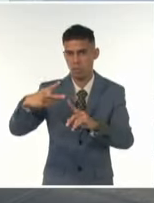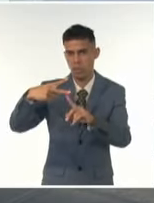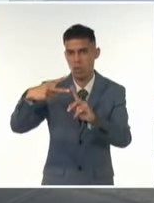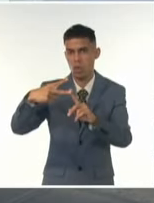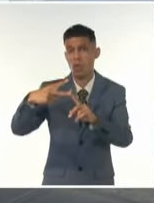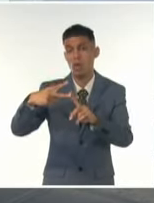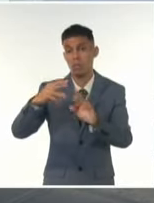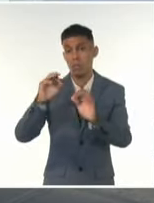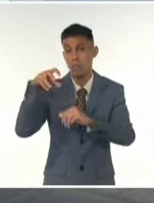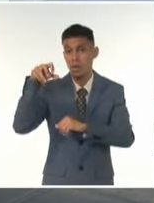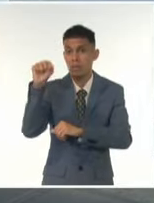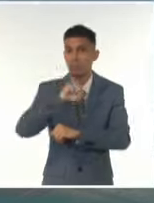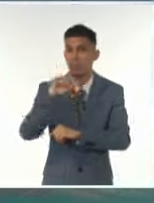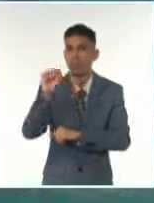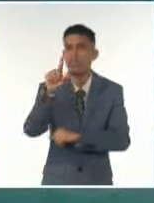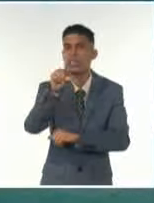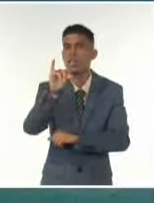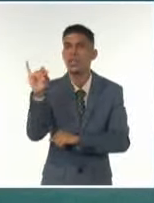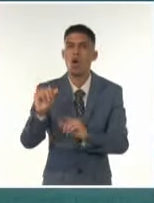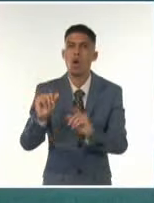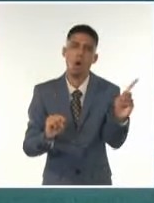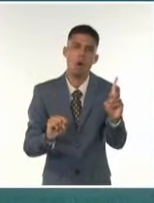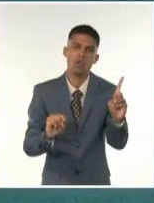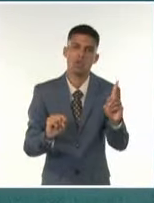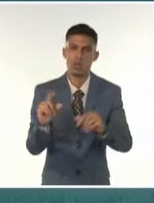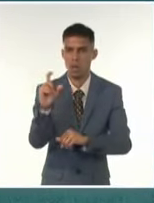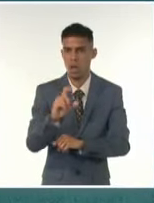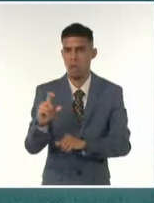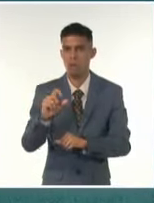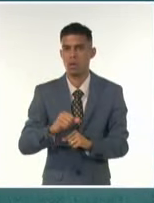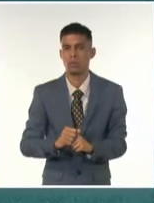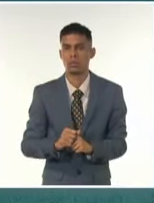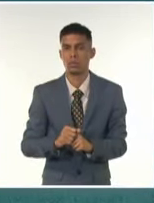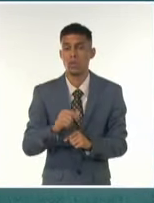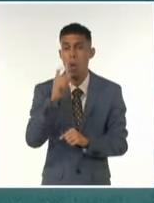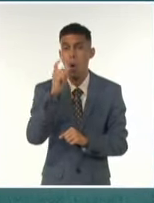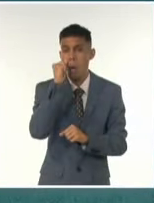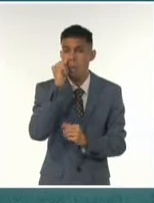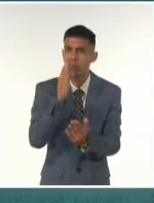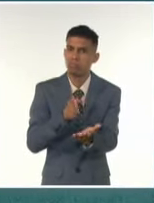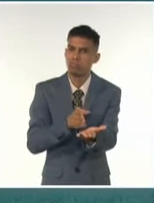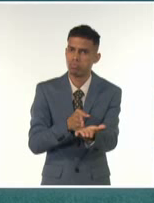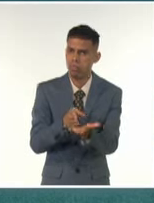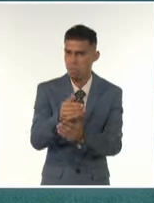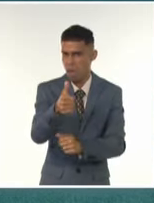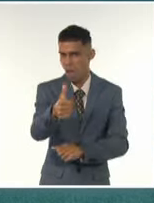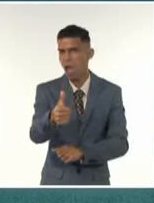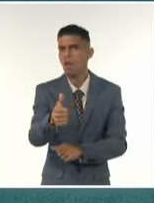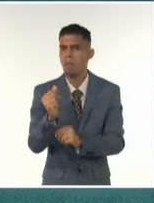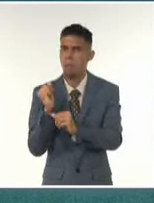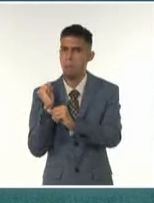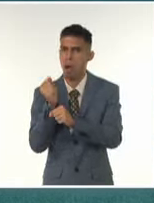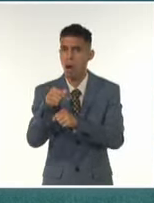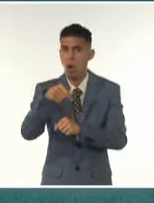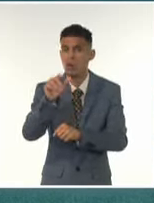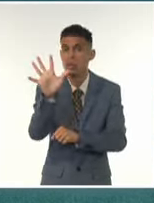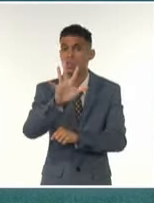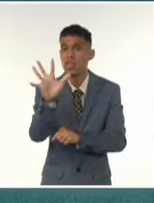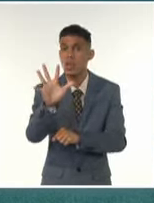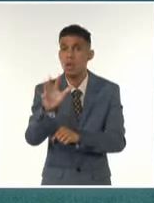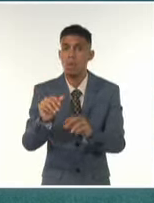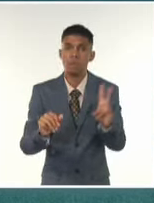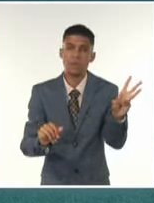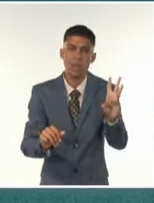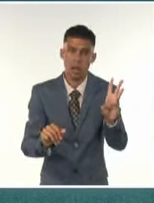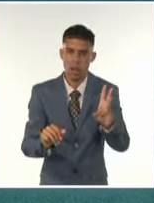16 por 11 a gwei William Saavedra continúa con su extraordinaria producción ofensiva y hoy se fue de 53 con doble y